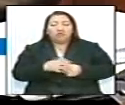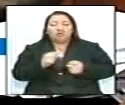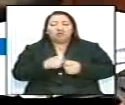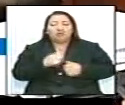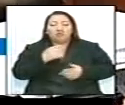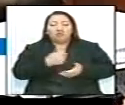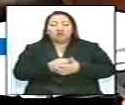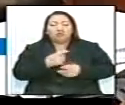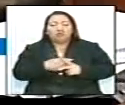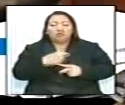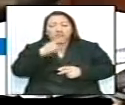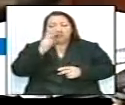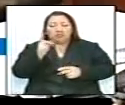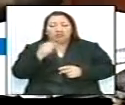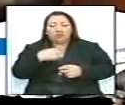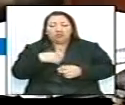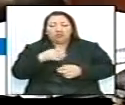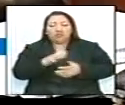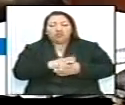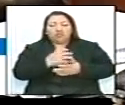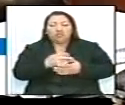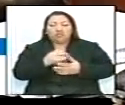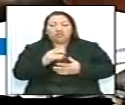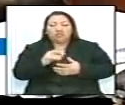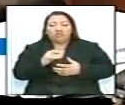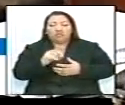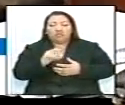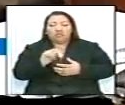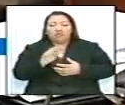apuesten por el Perú y no tengan miedo a las mafias.